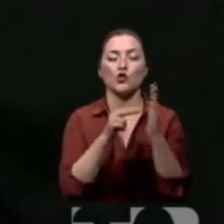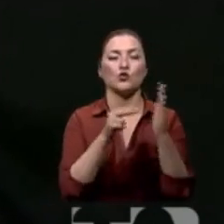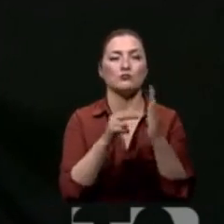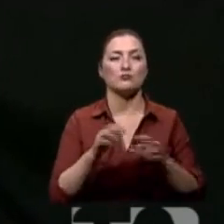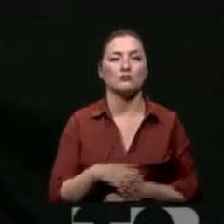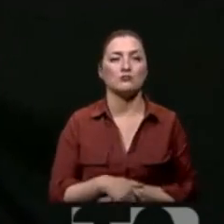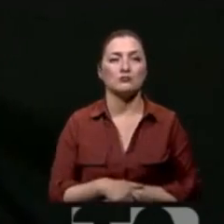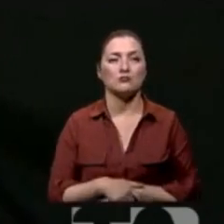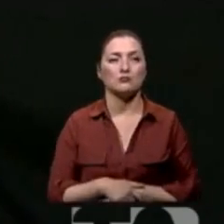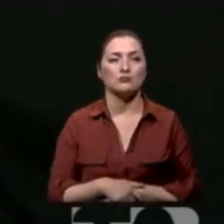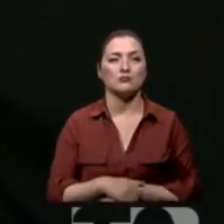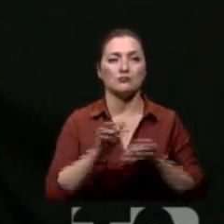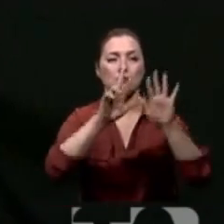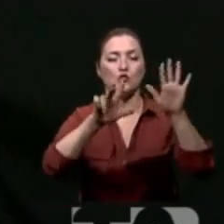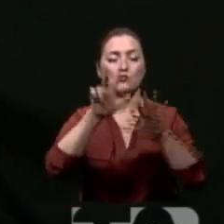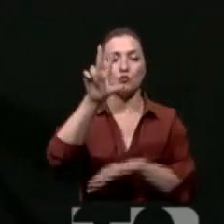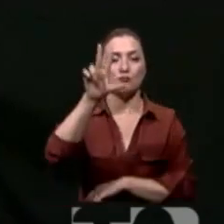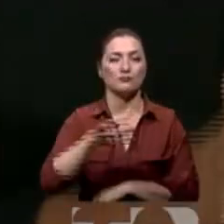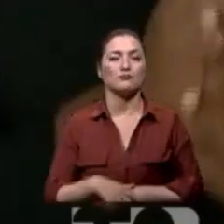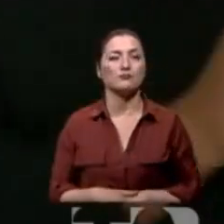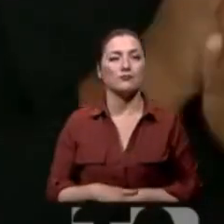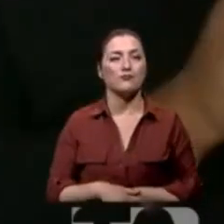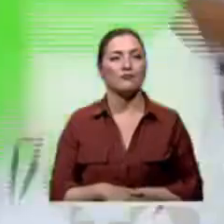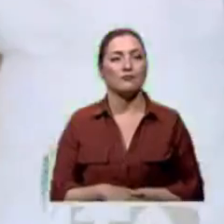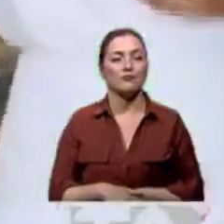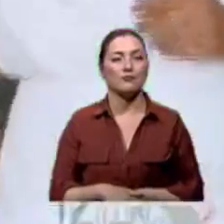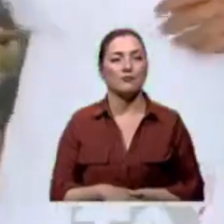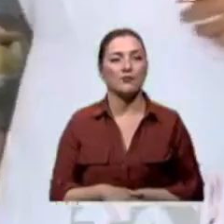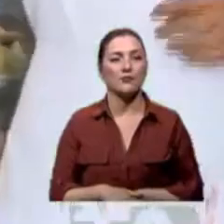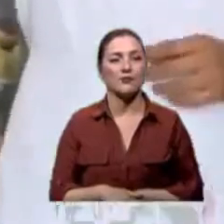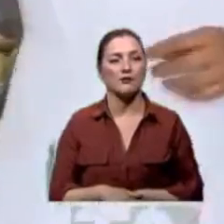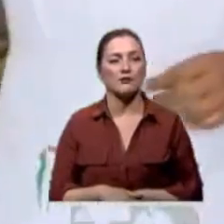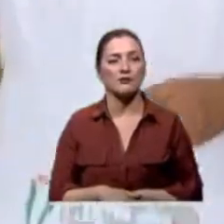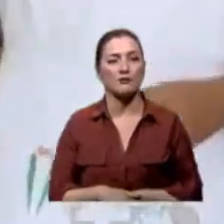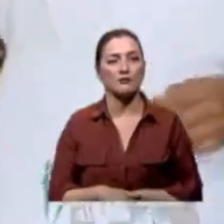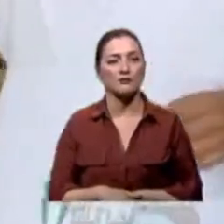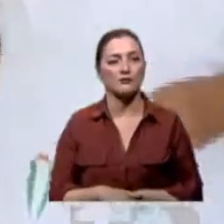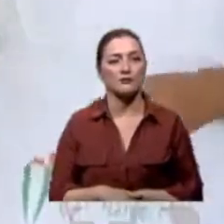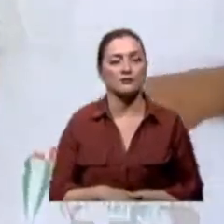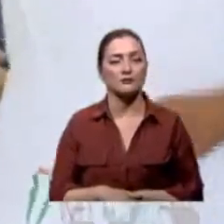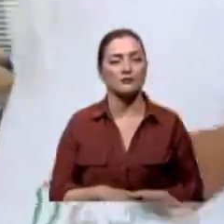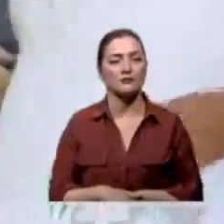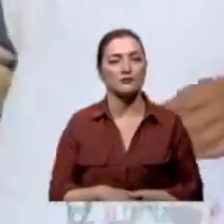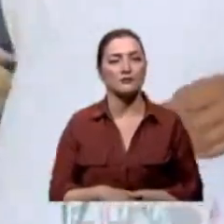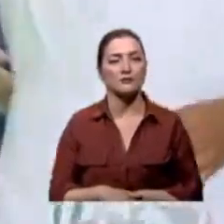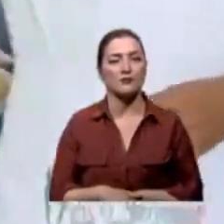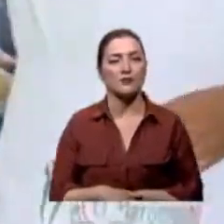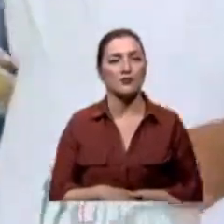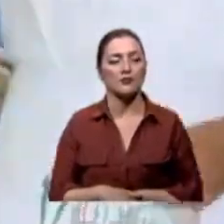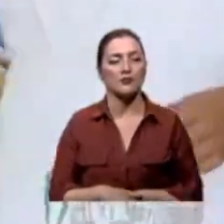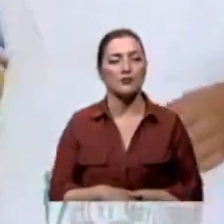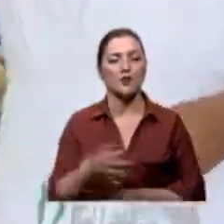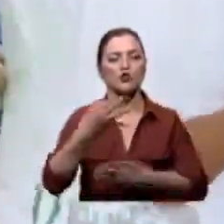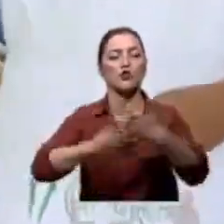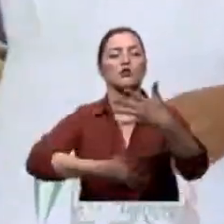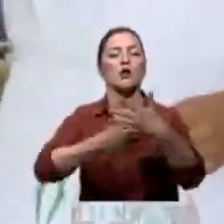es 8.3. 8.3 acaba de colocar Elizabeth Cabezas a panificadora El Marqués. ¿Me confirman, por